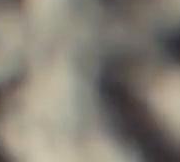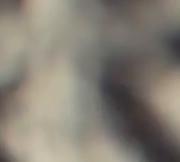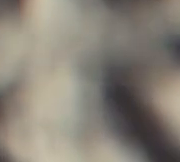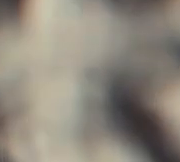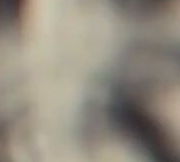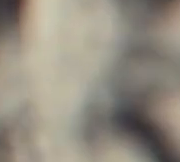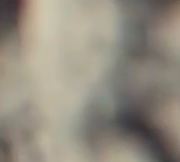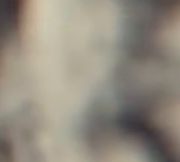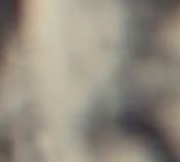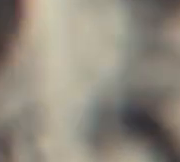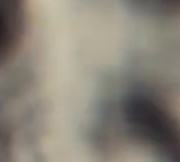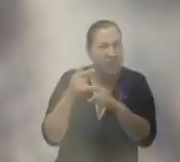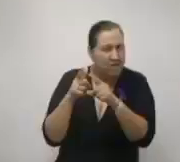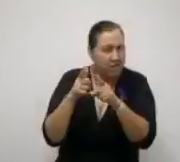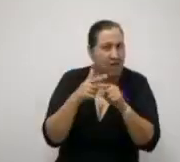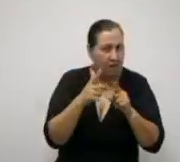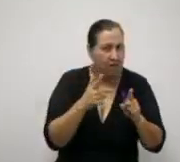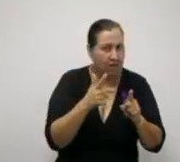virus?